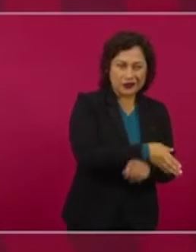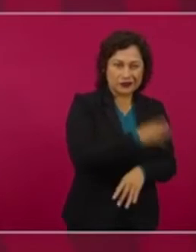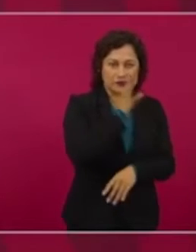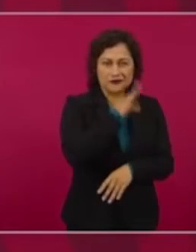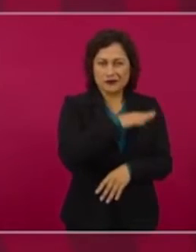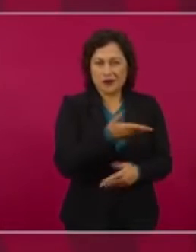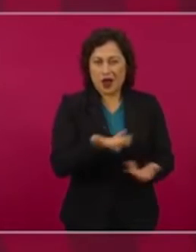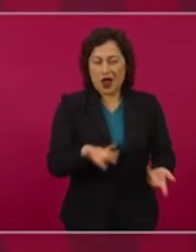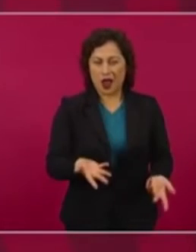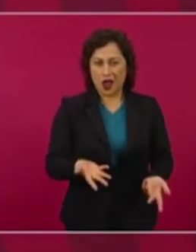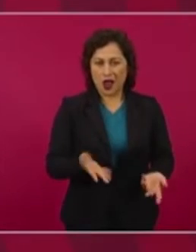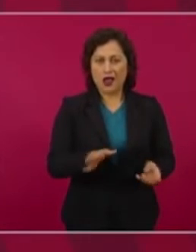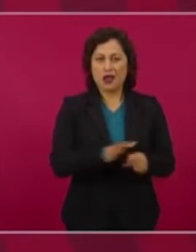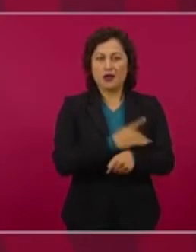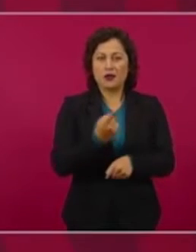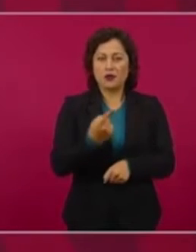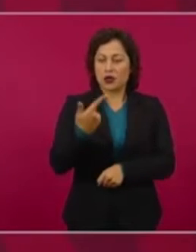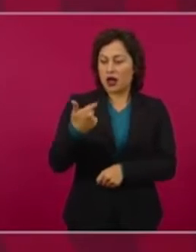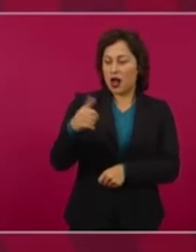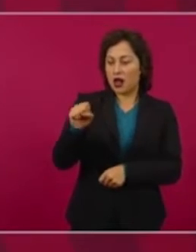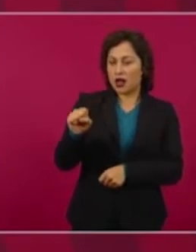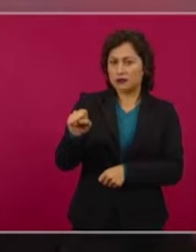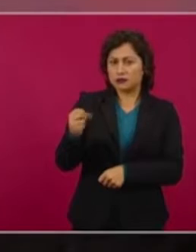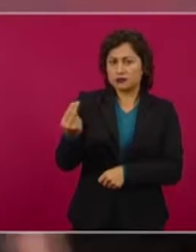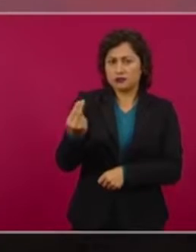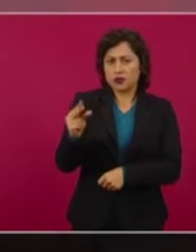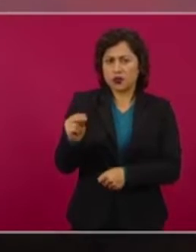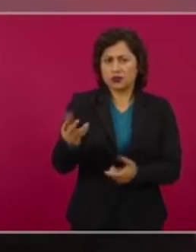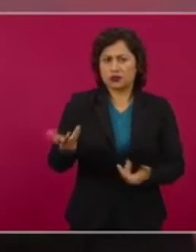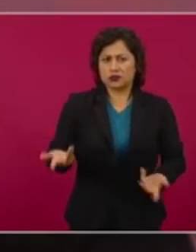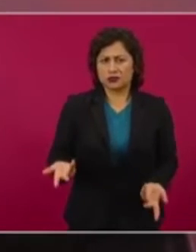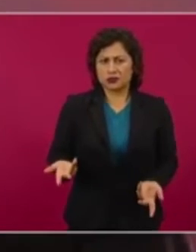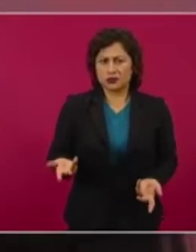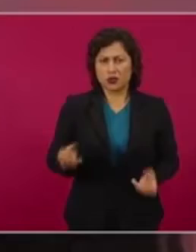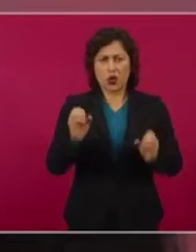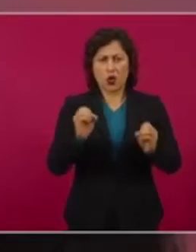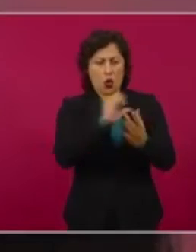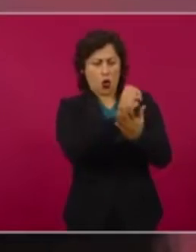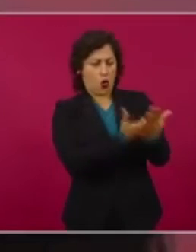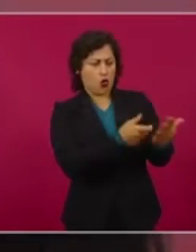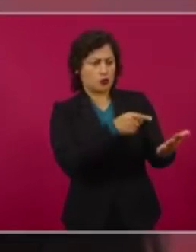se necesita el gas o es excesivo